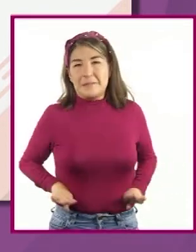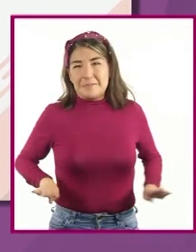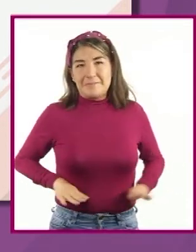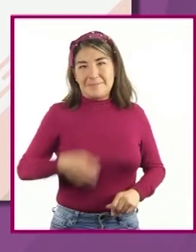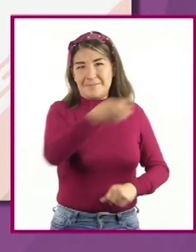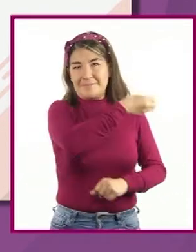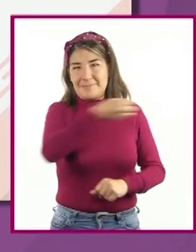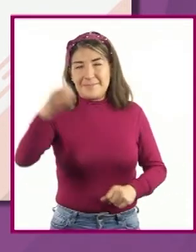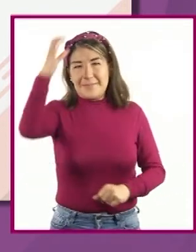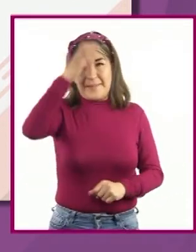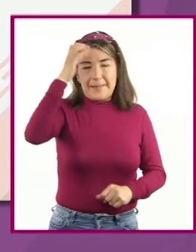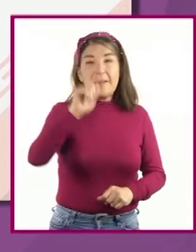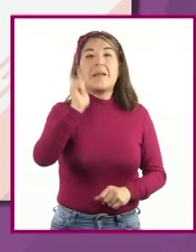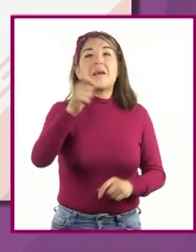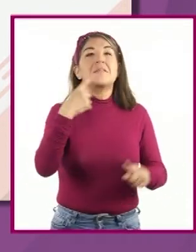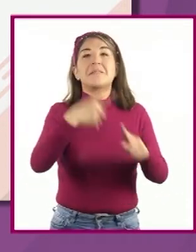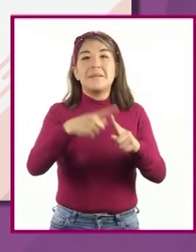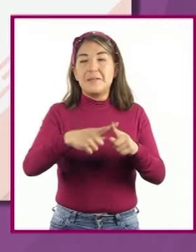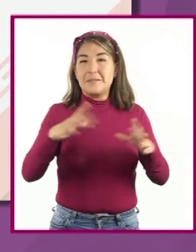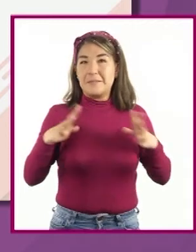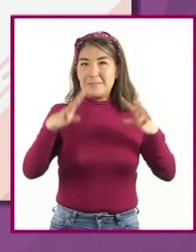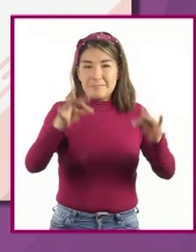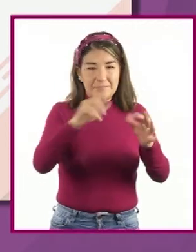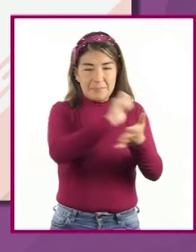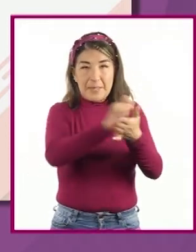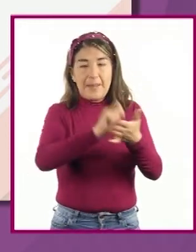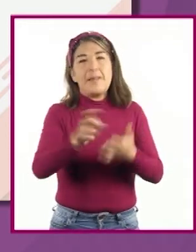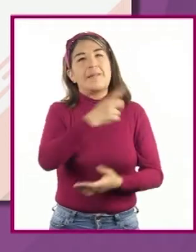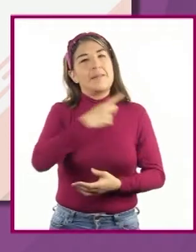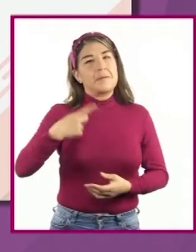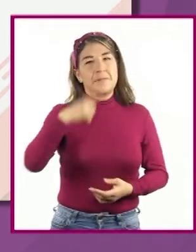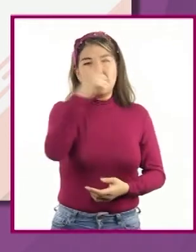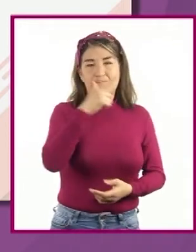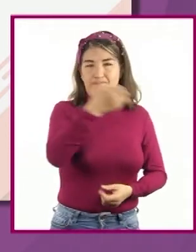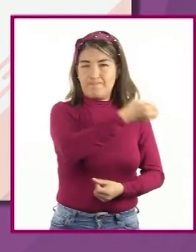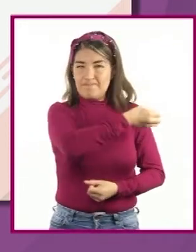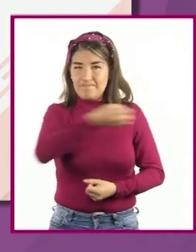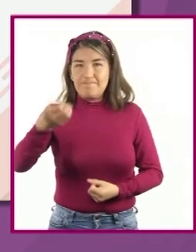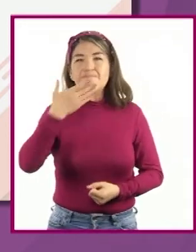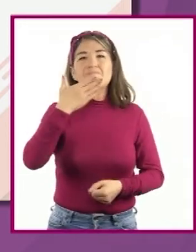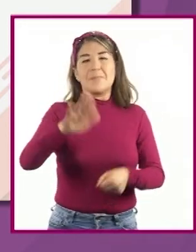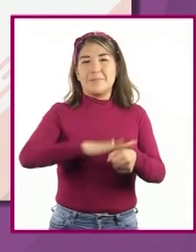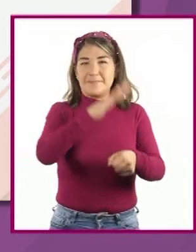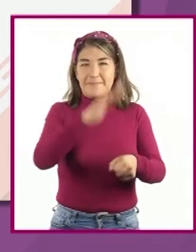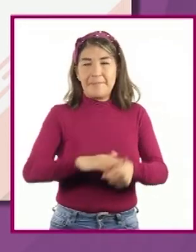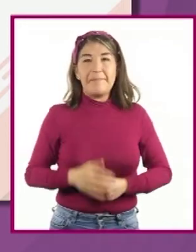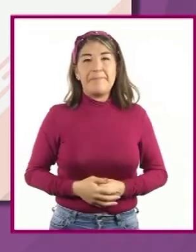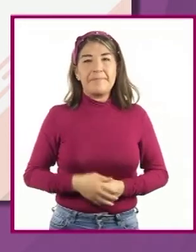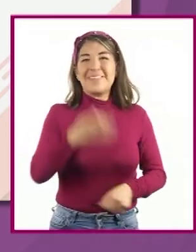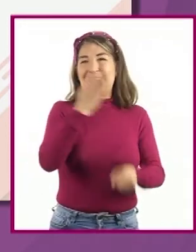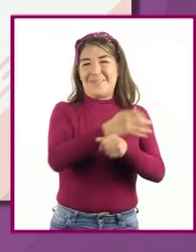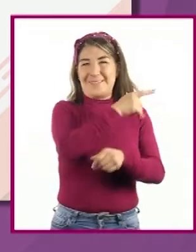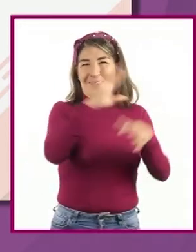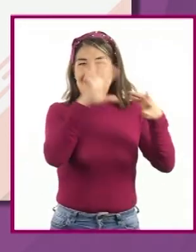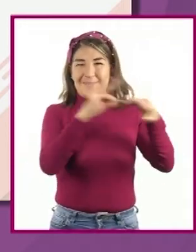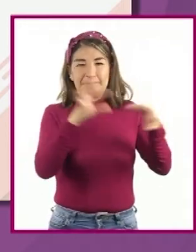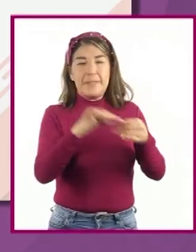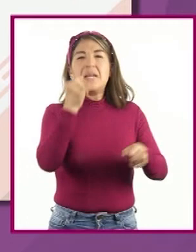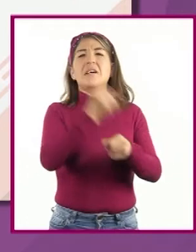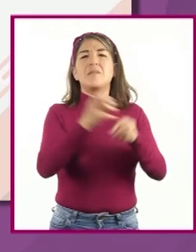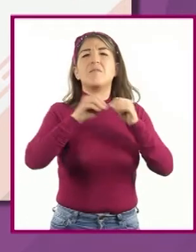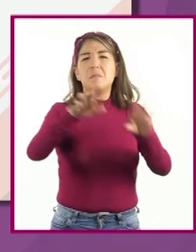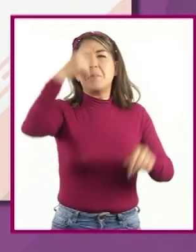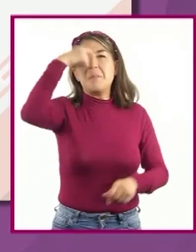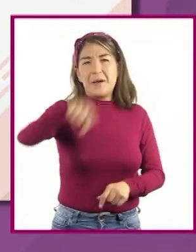científico, por lo que quien los elabore debe usar un lenguaje formal y preciso. Como su nombre lo indica, estos informes